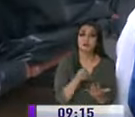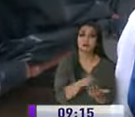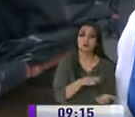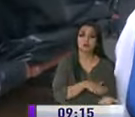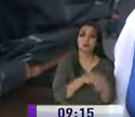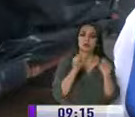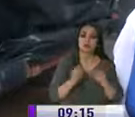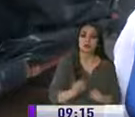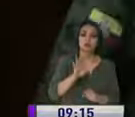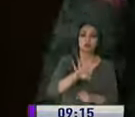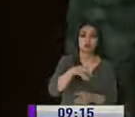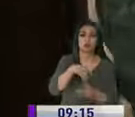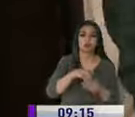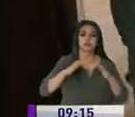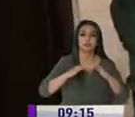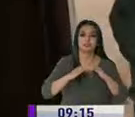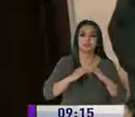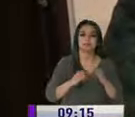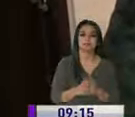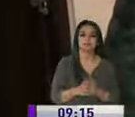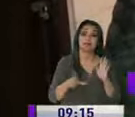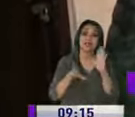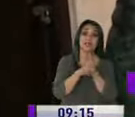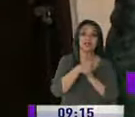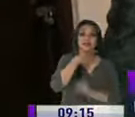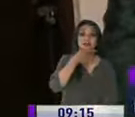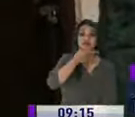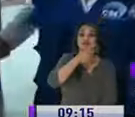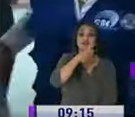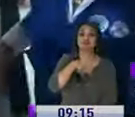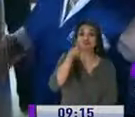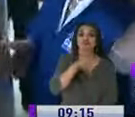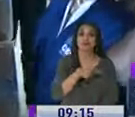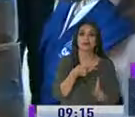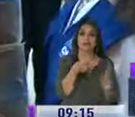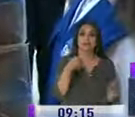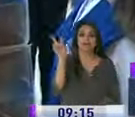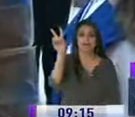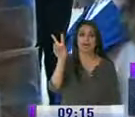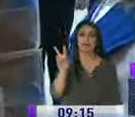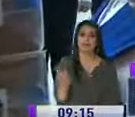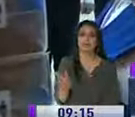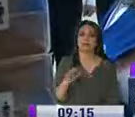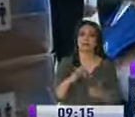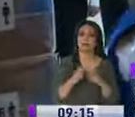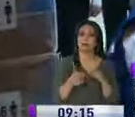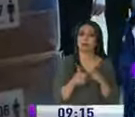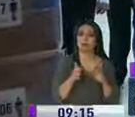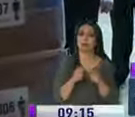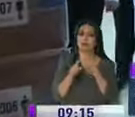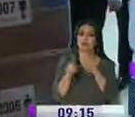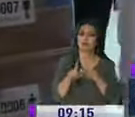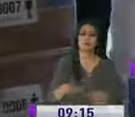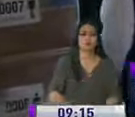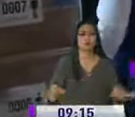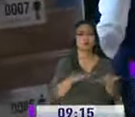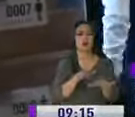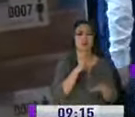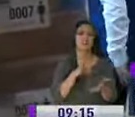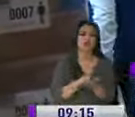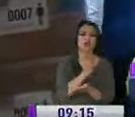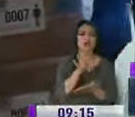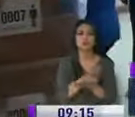puedan hacerlo desde sus hogares. La ley seca regirá a partir del día viernes. Se ha coordinado para evitar inconvenientes en los diferentes recintos